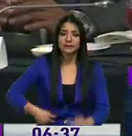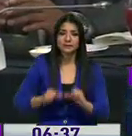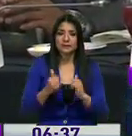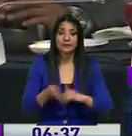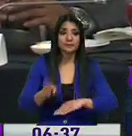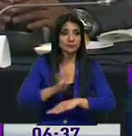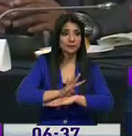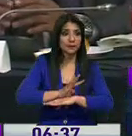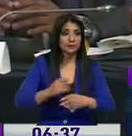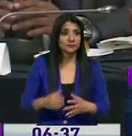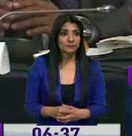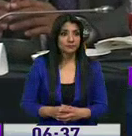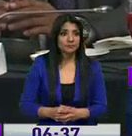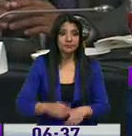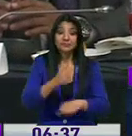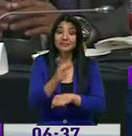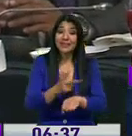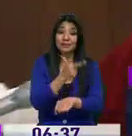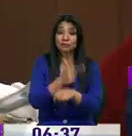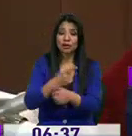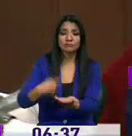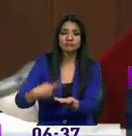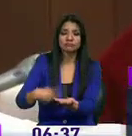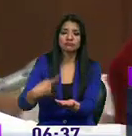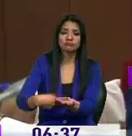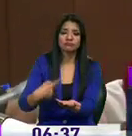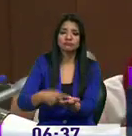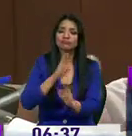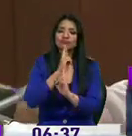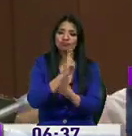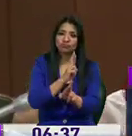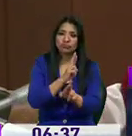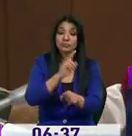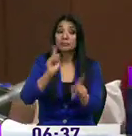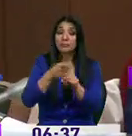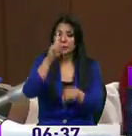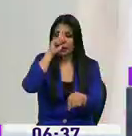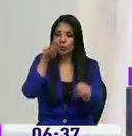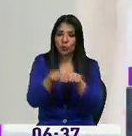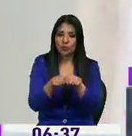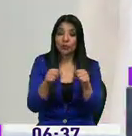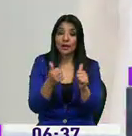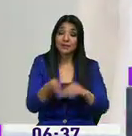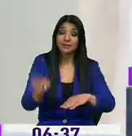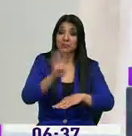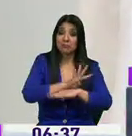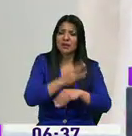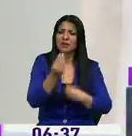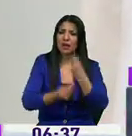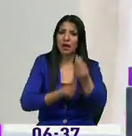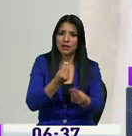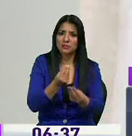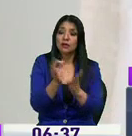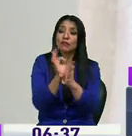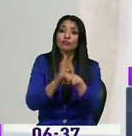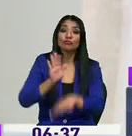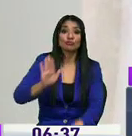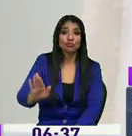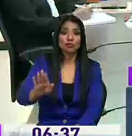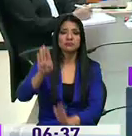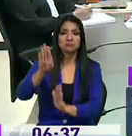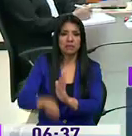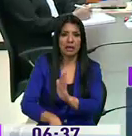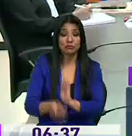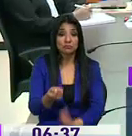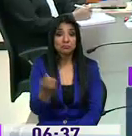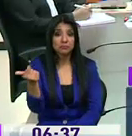tras cerca de tres horas de sesión los resultados un primer acuerdo es que la asamblea irá por el camino de reducir funciones al consejo más